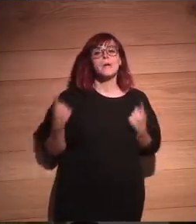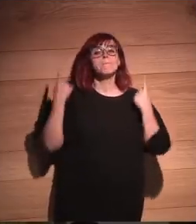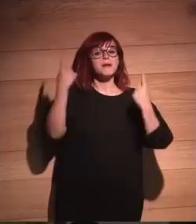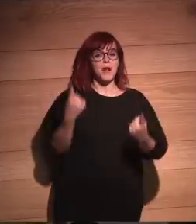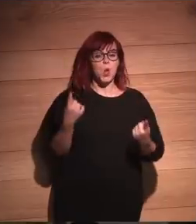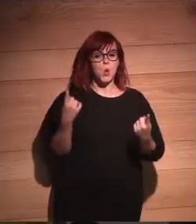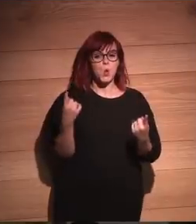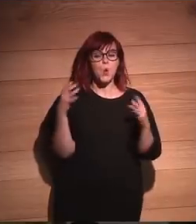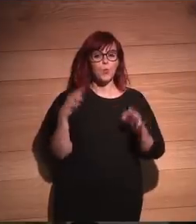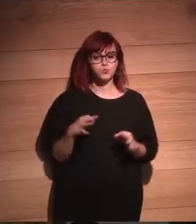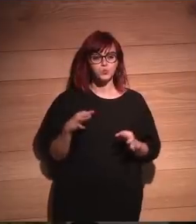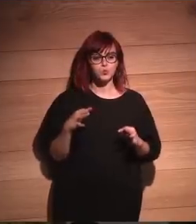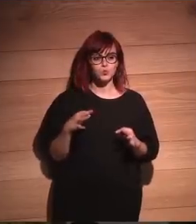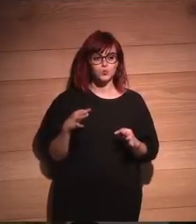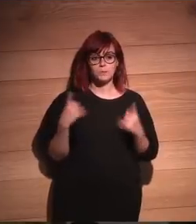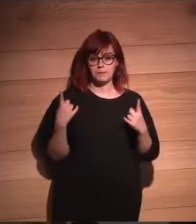primero de